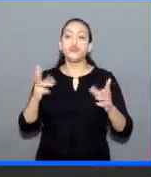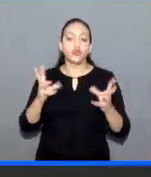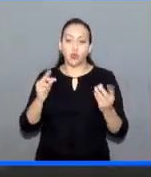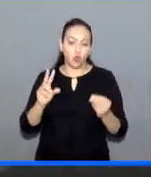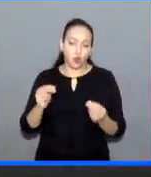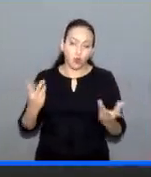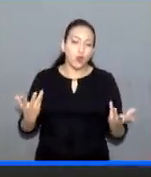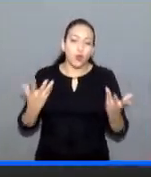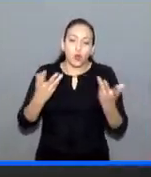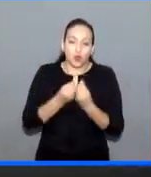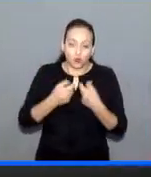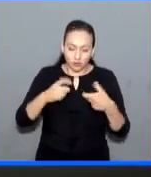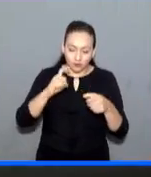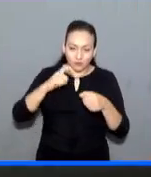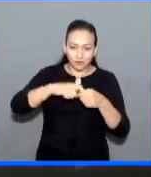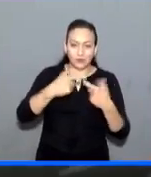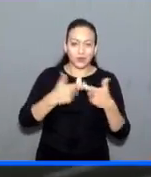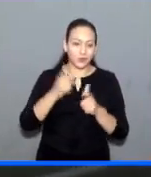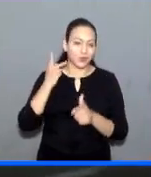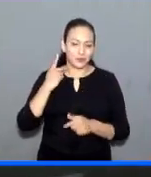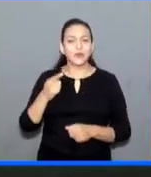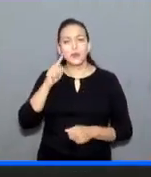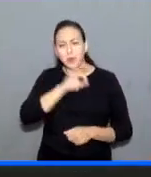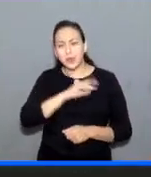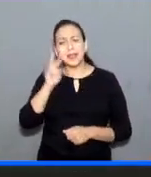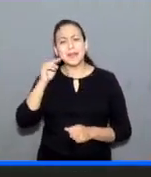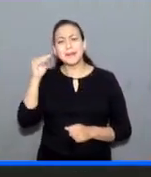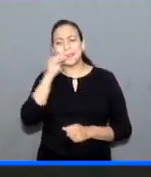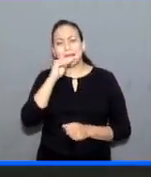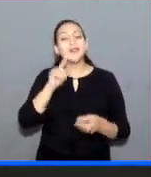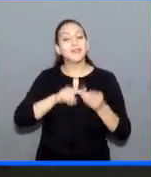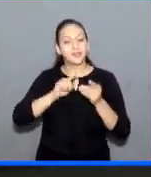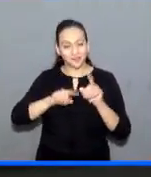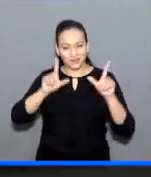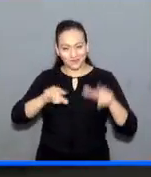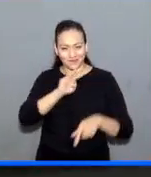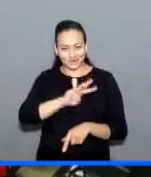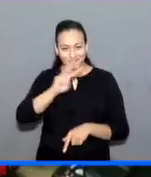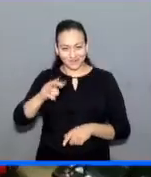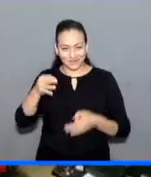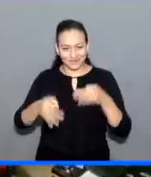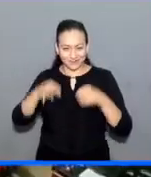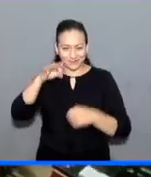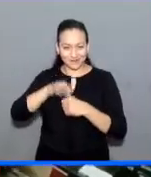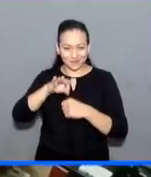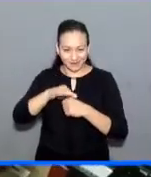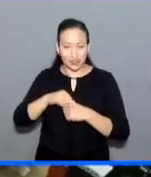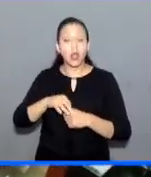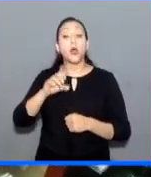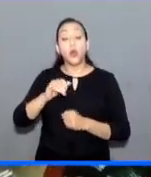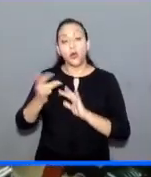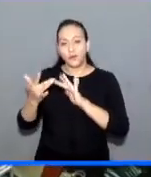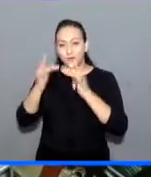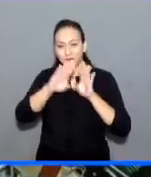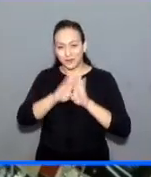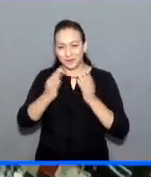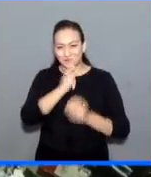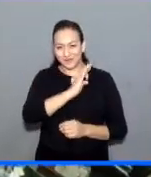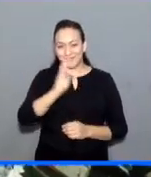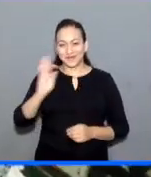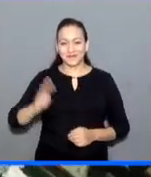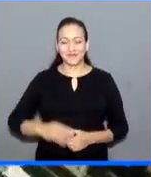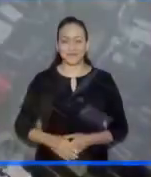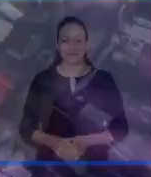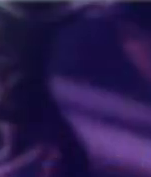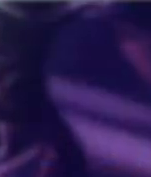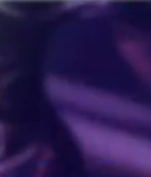vigente. Puede consultarla de manera gratuita en el sitio web del Tribunal Electoral y en la red de bibliotecas del Poder Judicial.